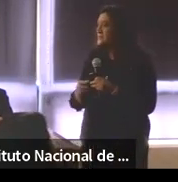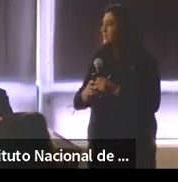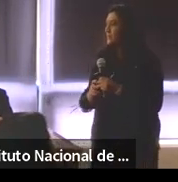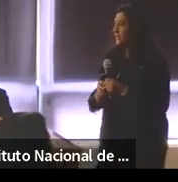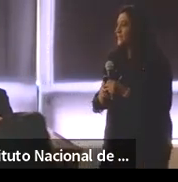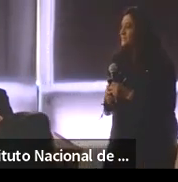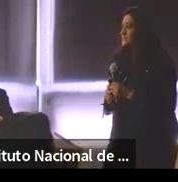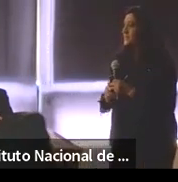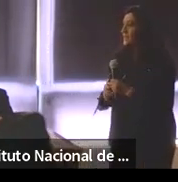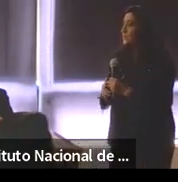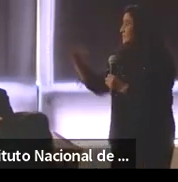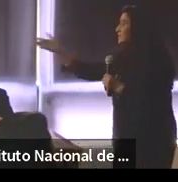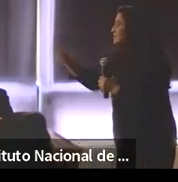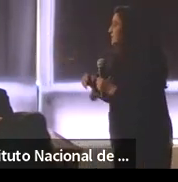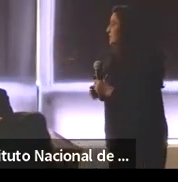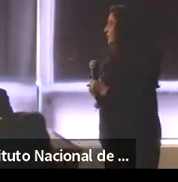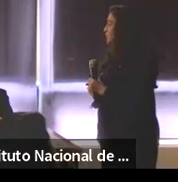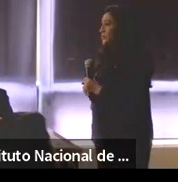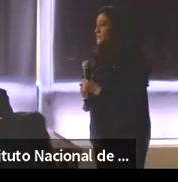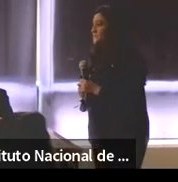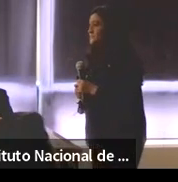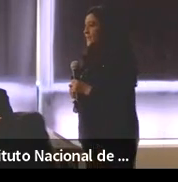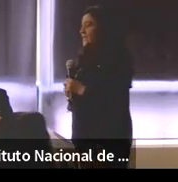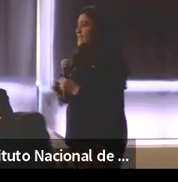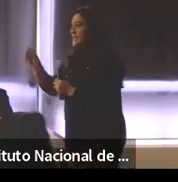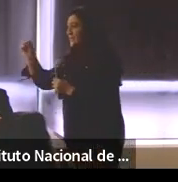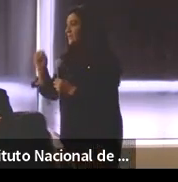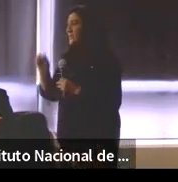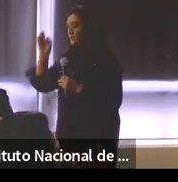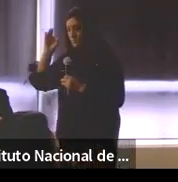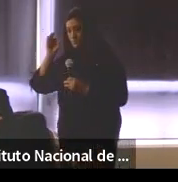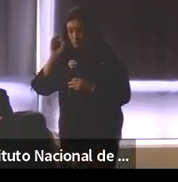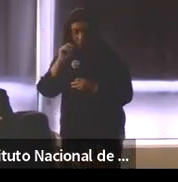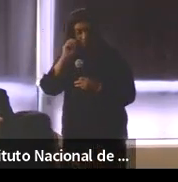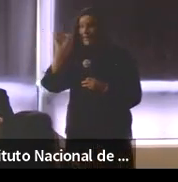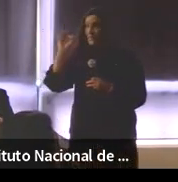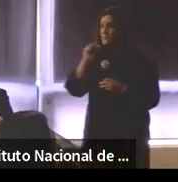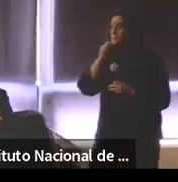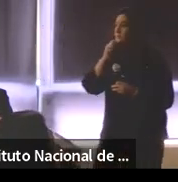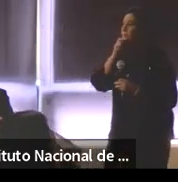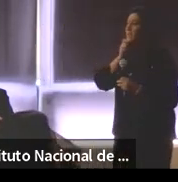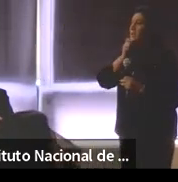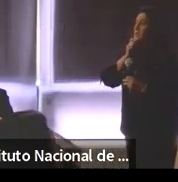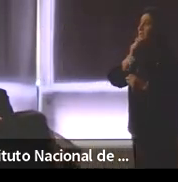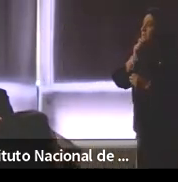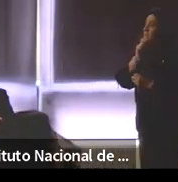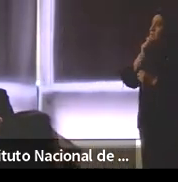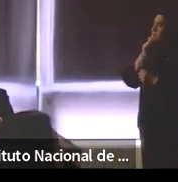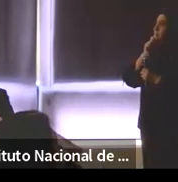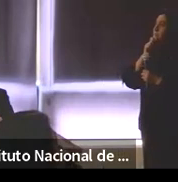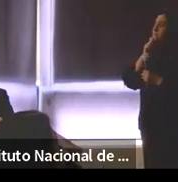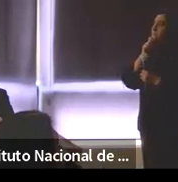de difícil abordar porque se te va a salir de control aquí quiero hacer un un paréntesis